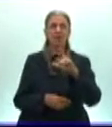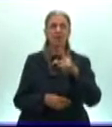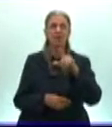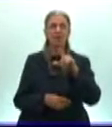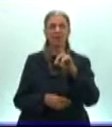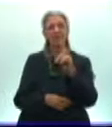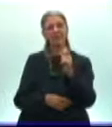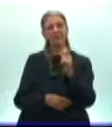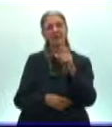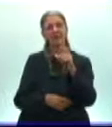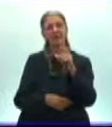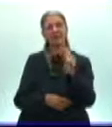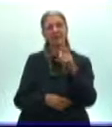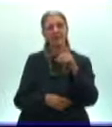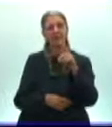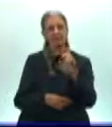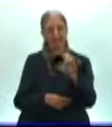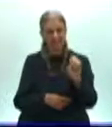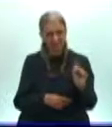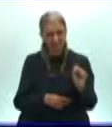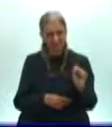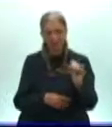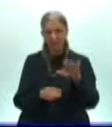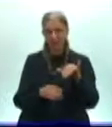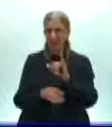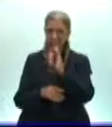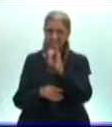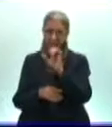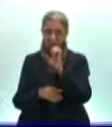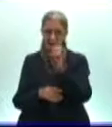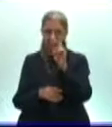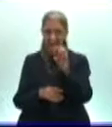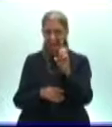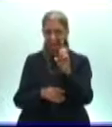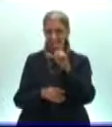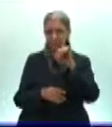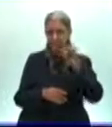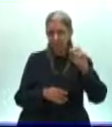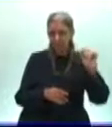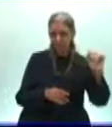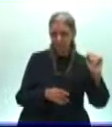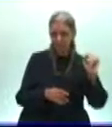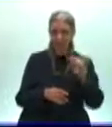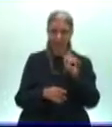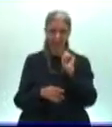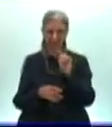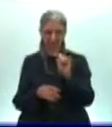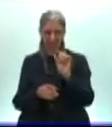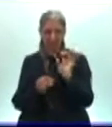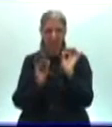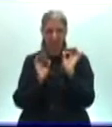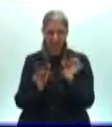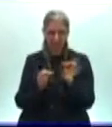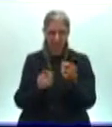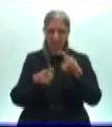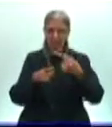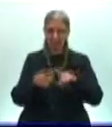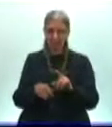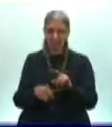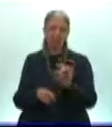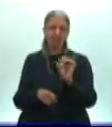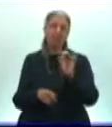las inecuaciones, pudiéramos estar diciendo que es una desigualdad con variable.